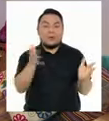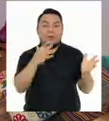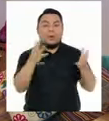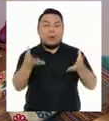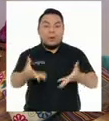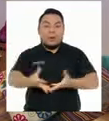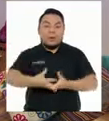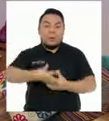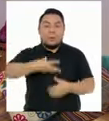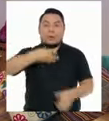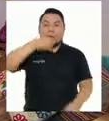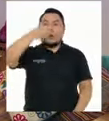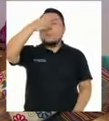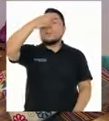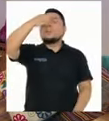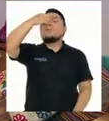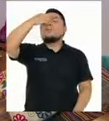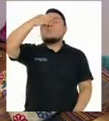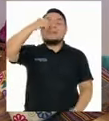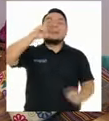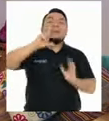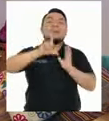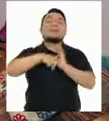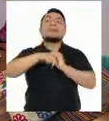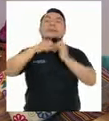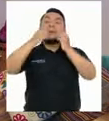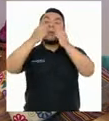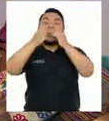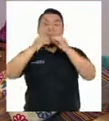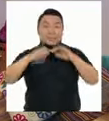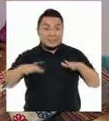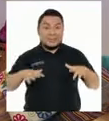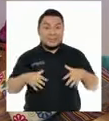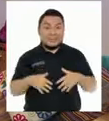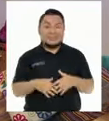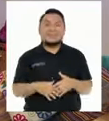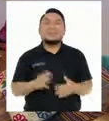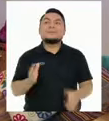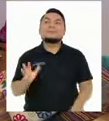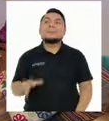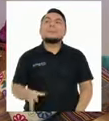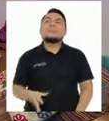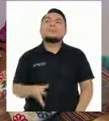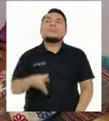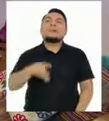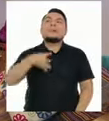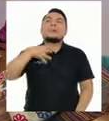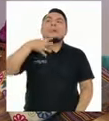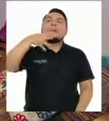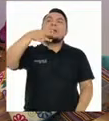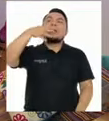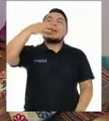respiración y soltamos todo sobre nuestra cabeza.